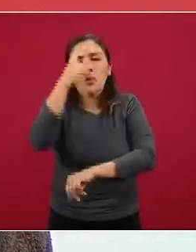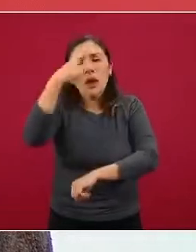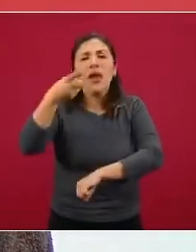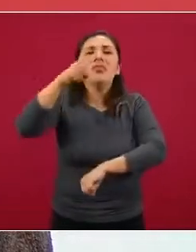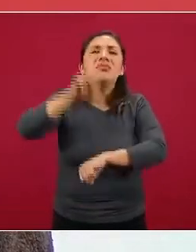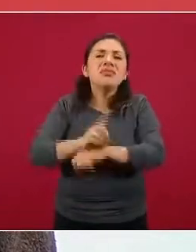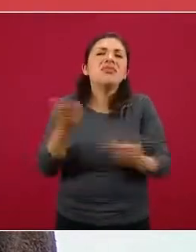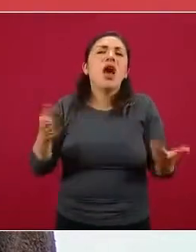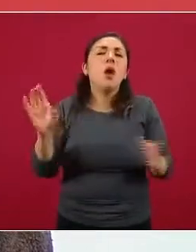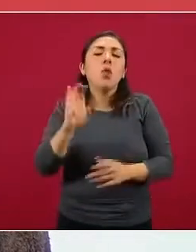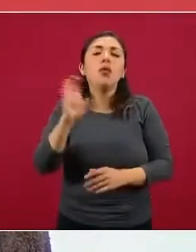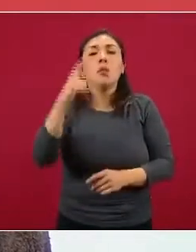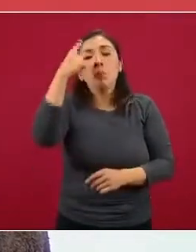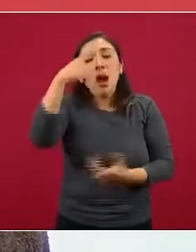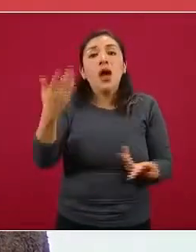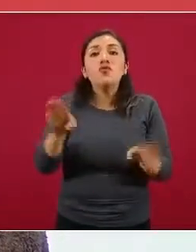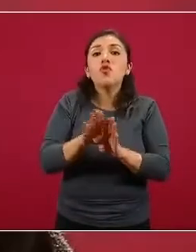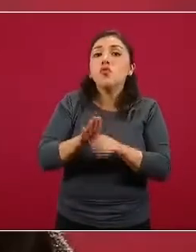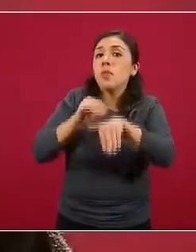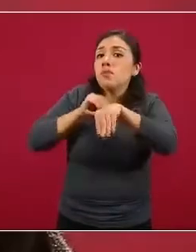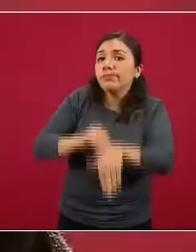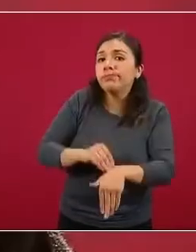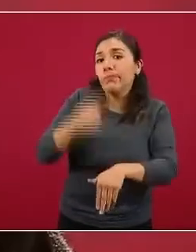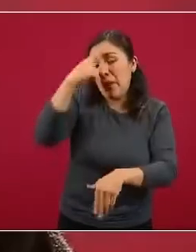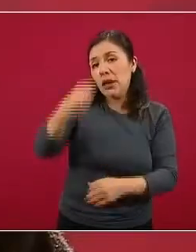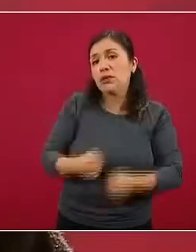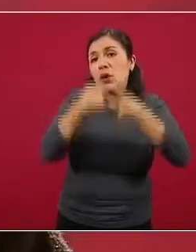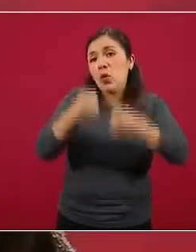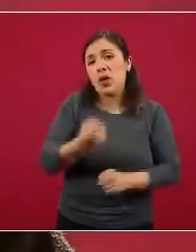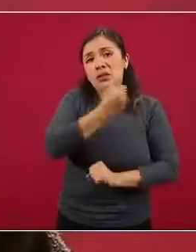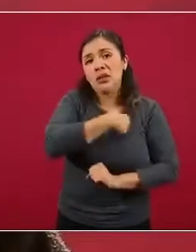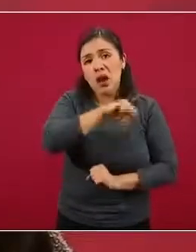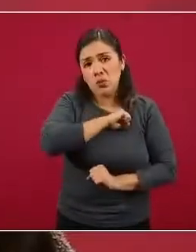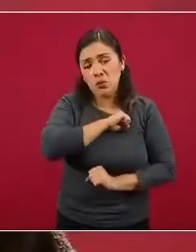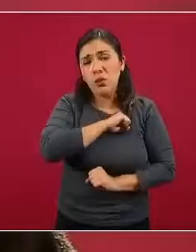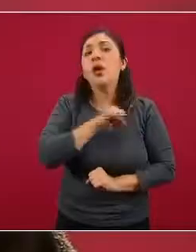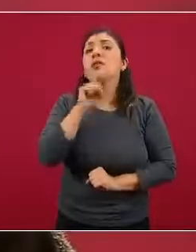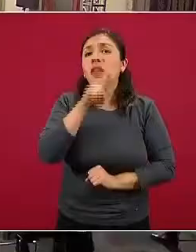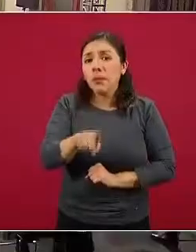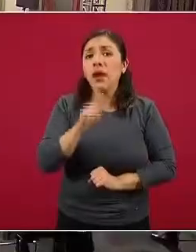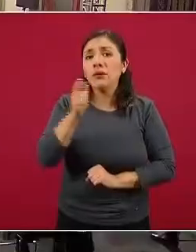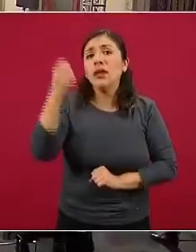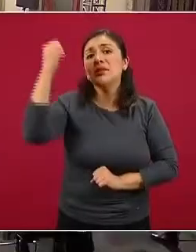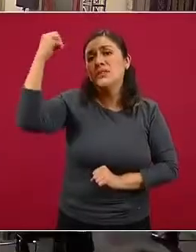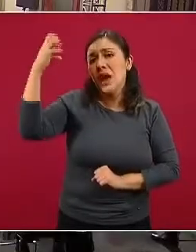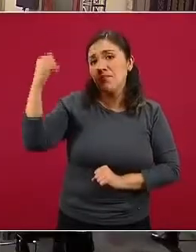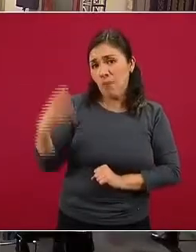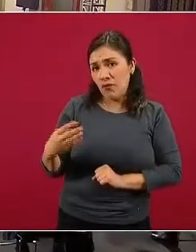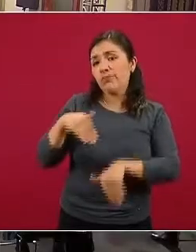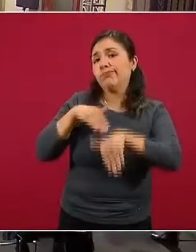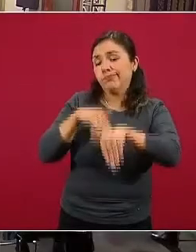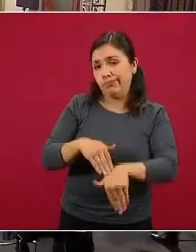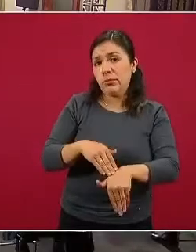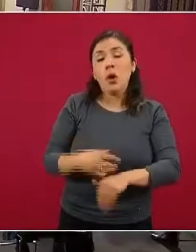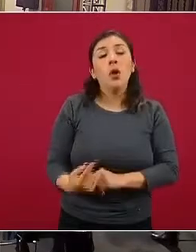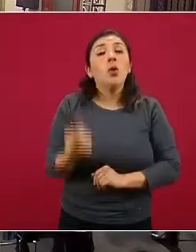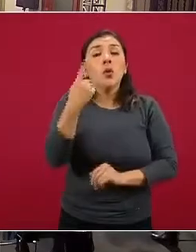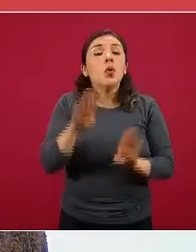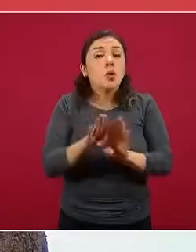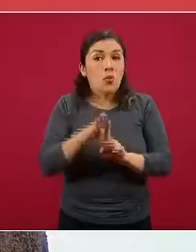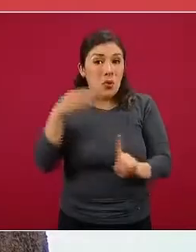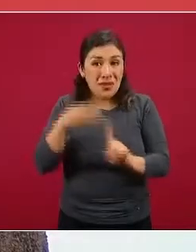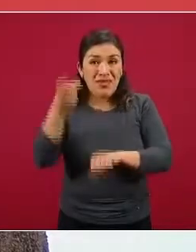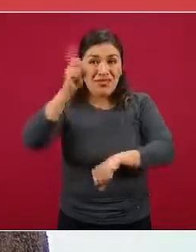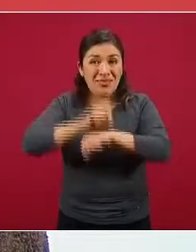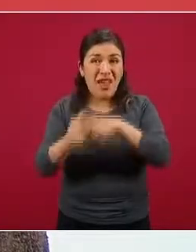celebraciones a los distintos lineamientos de seguridad sanitaria, incluido el semáforo. En el caso particular